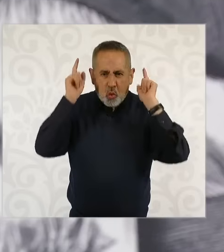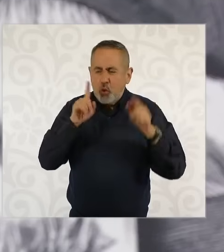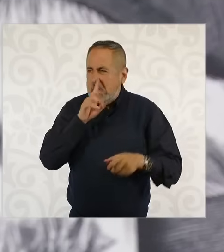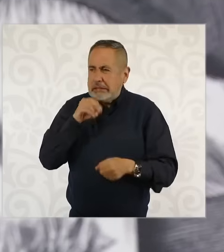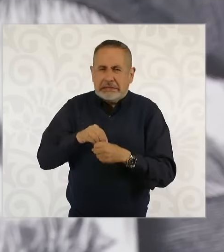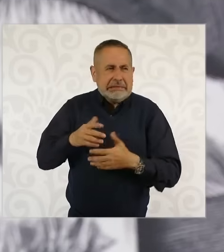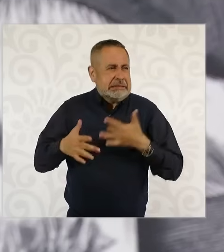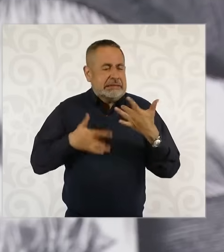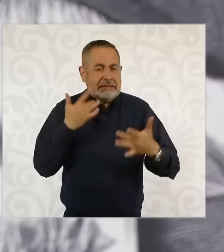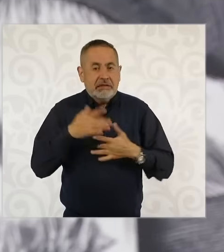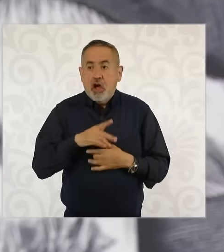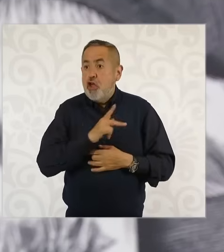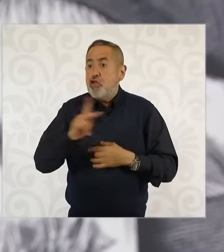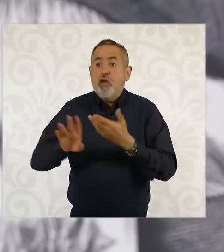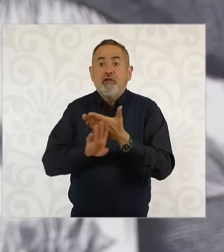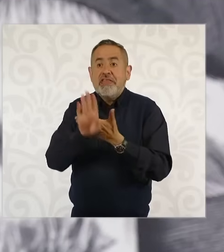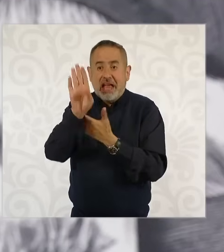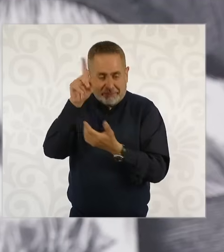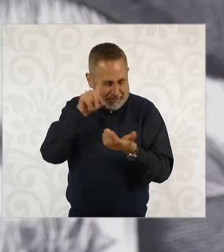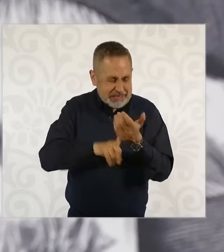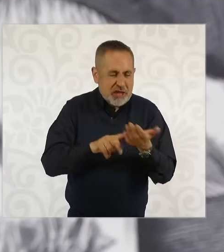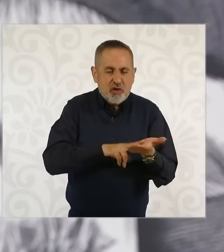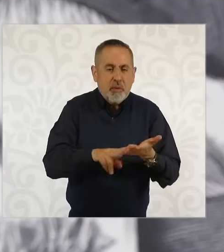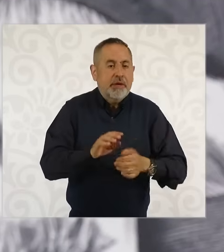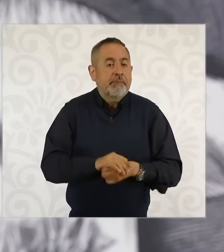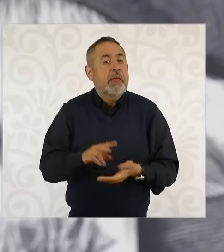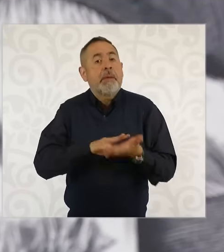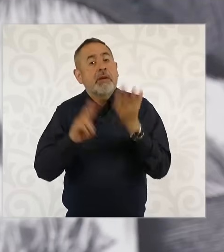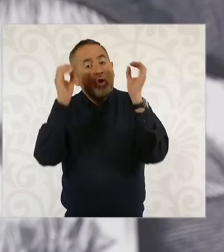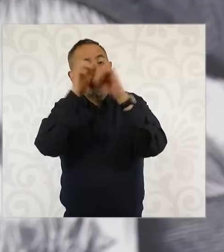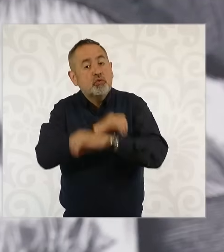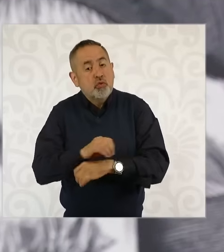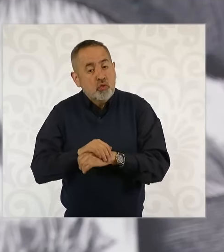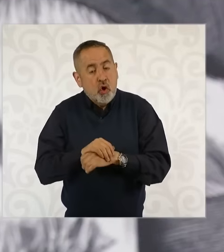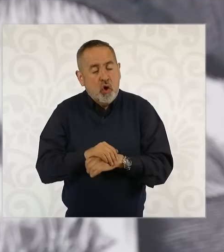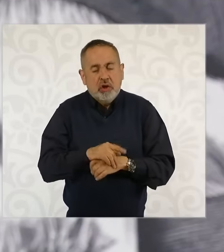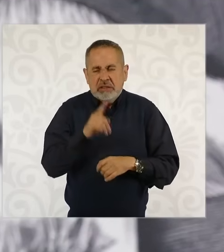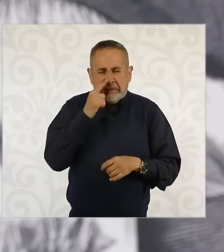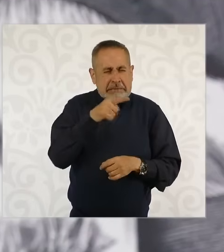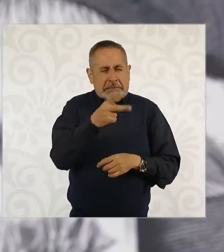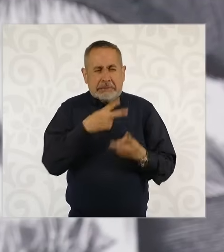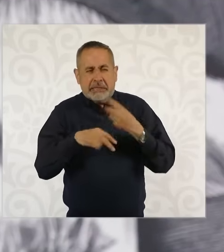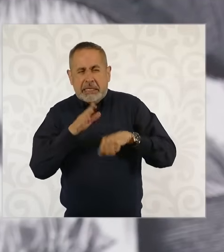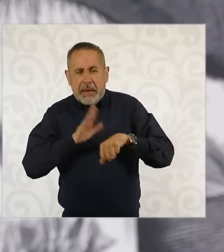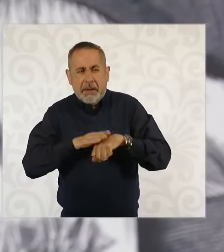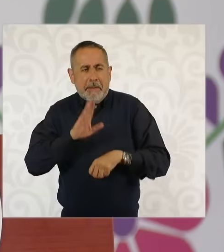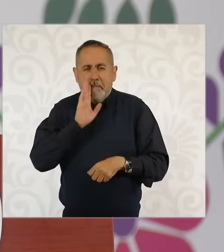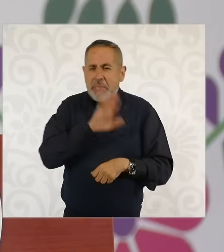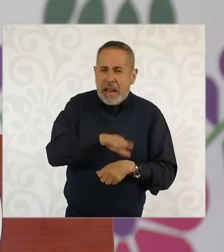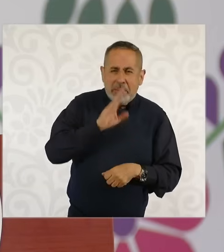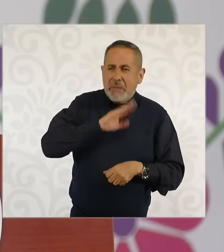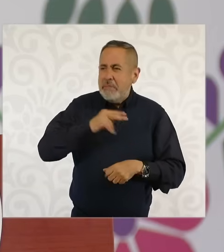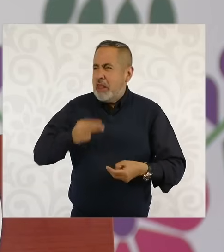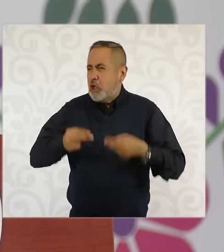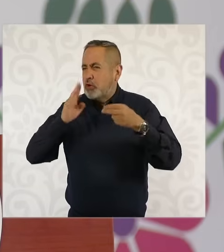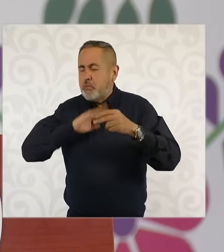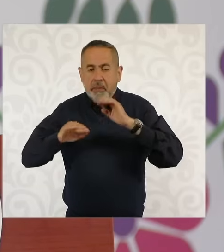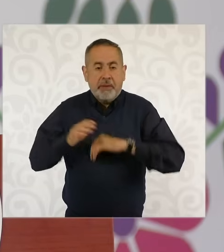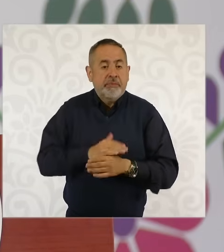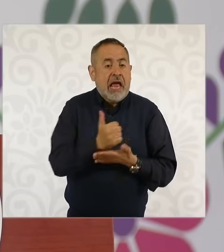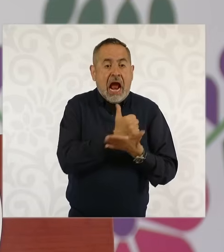los fantasmas usan trajes de ese color. Verde oscuro, color de anuncios malos y de buenos negocios. Azul